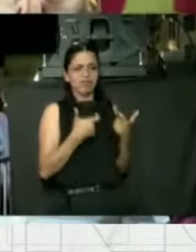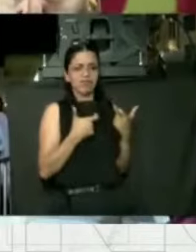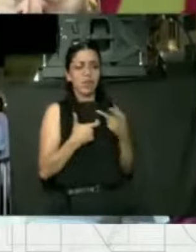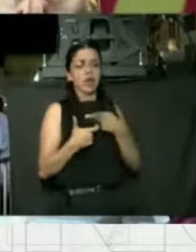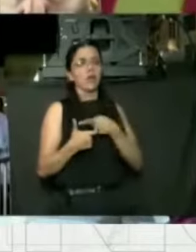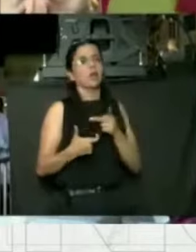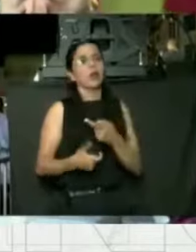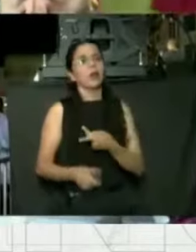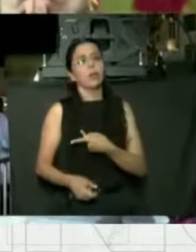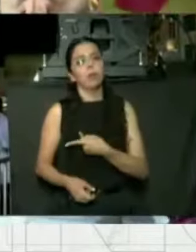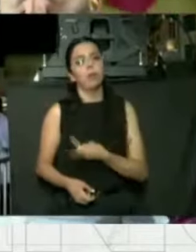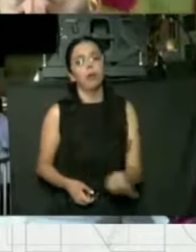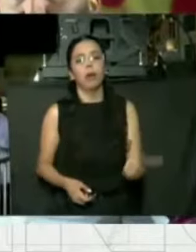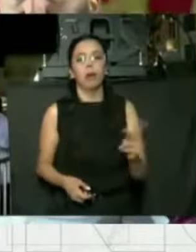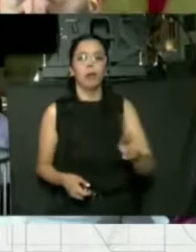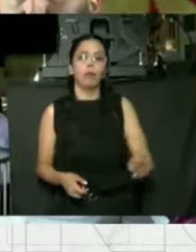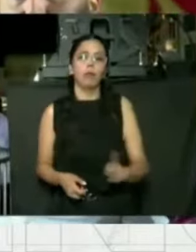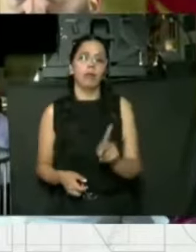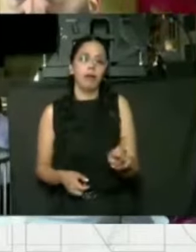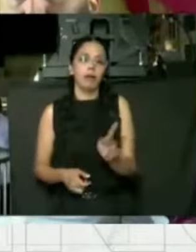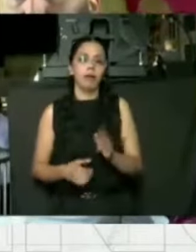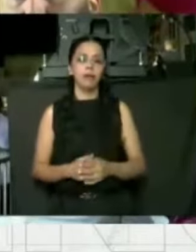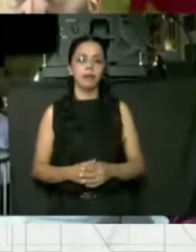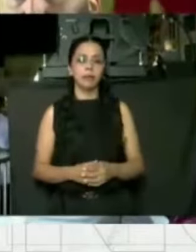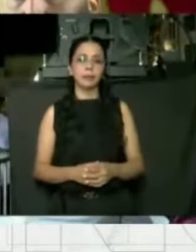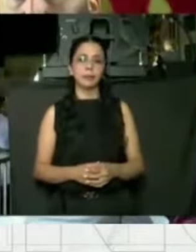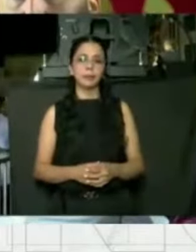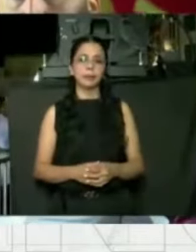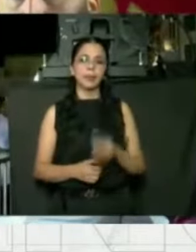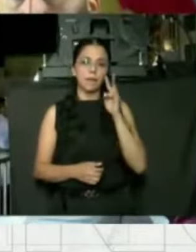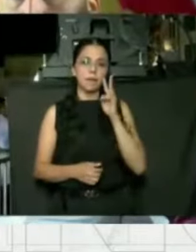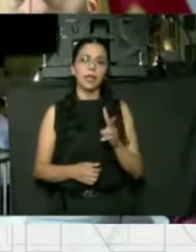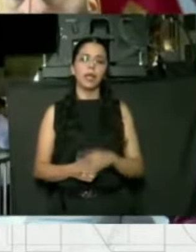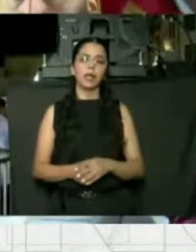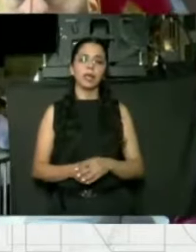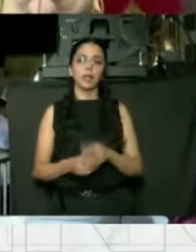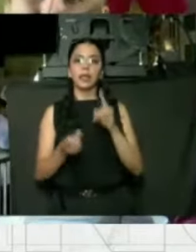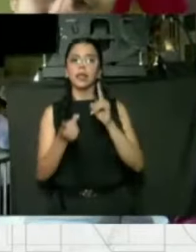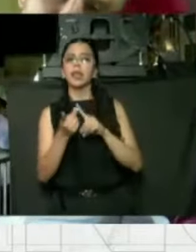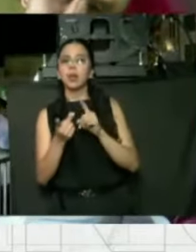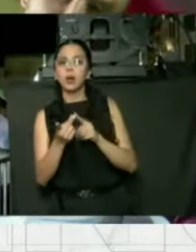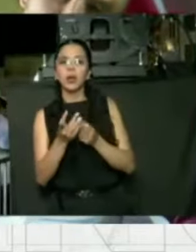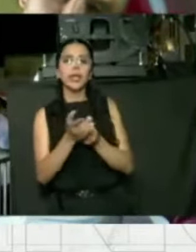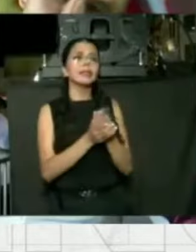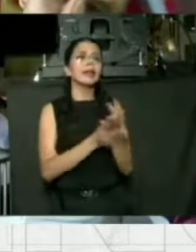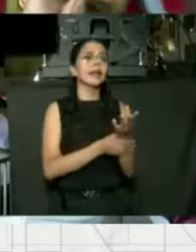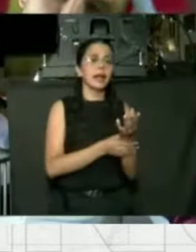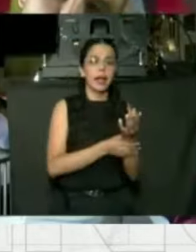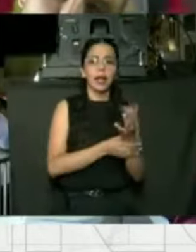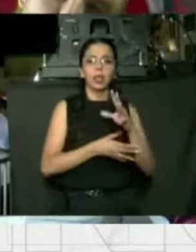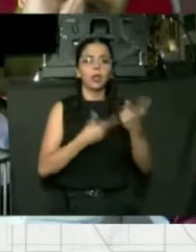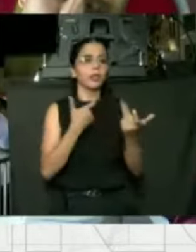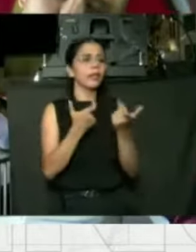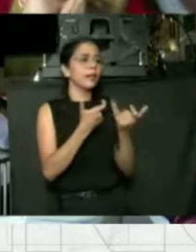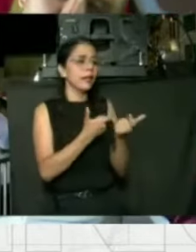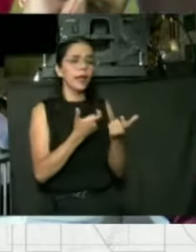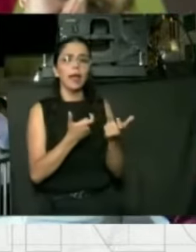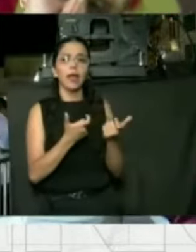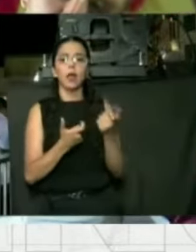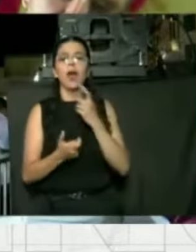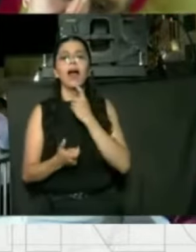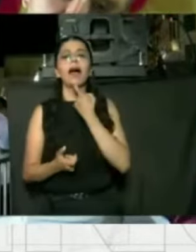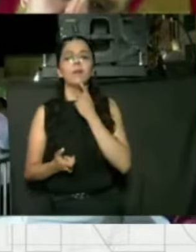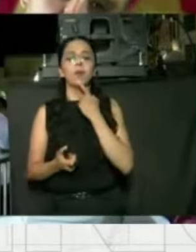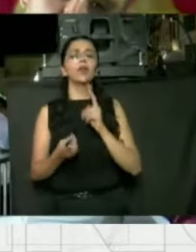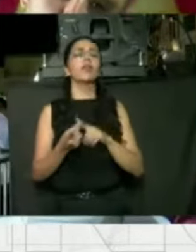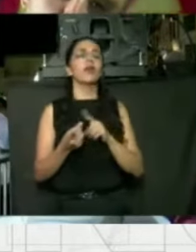pueblo pobre. Fíjense, ¿de dónde ha sacado recursos el presidente Andrés Manuel López